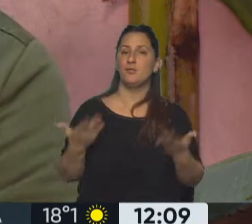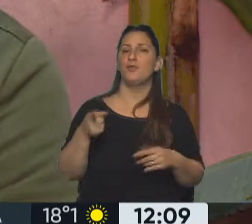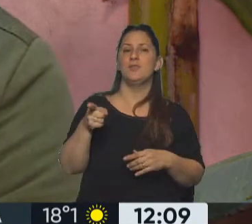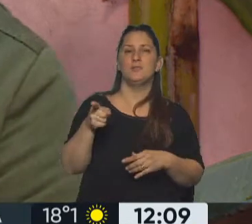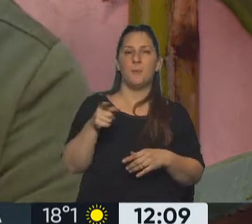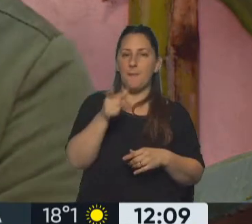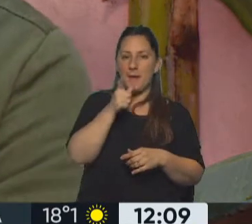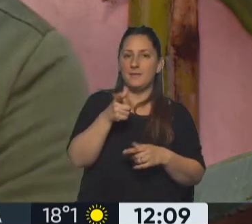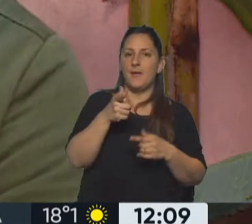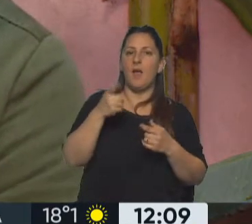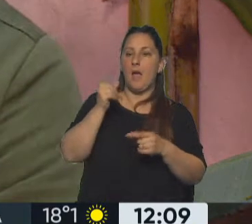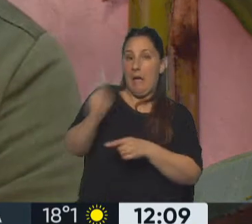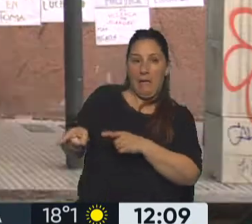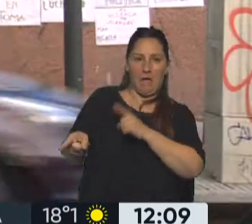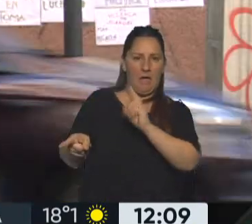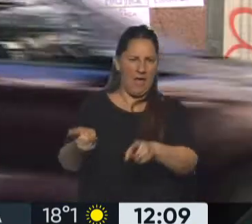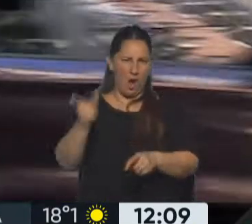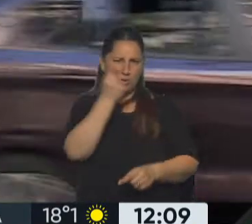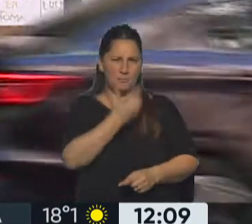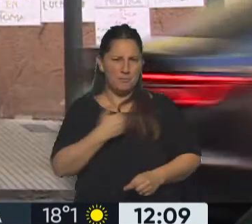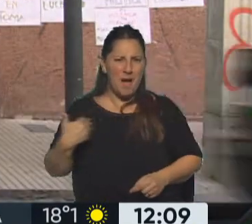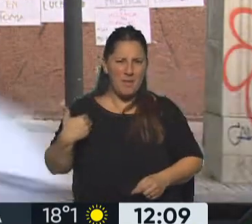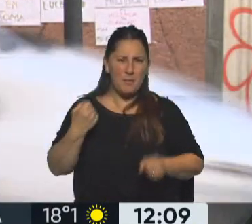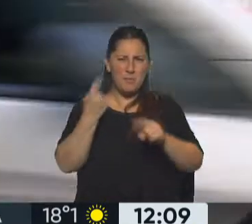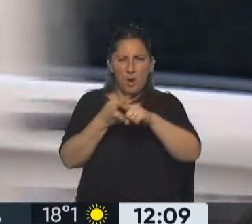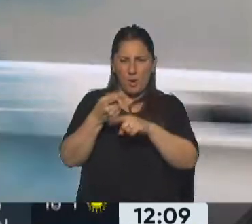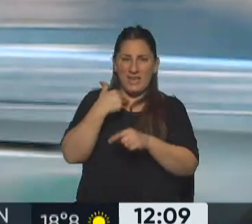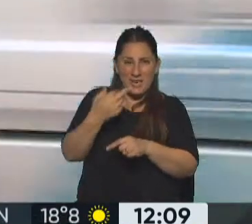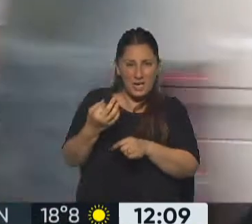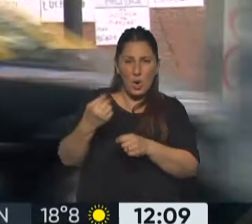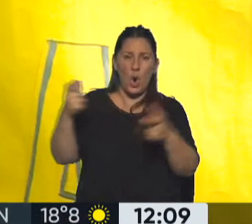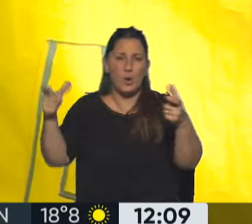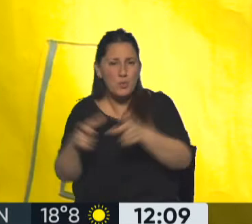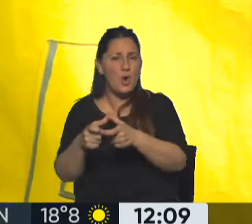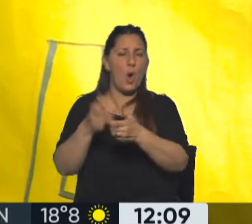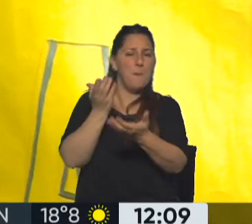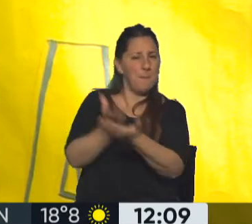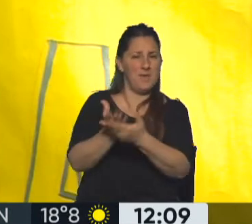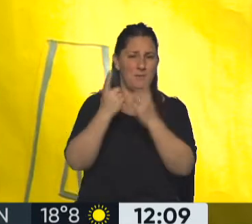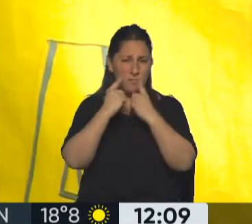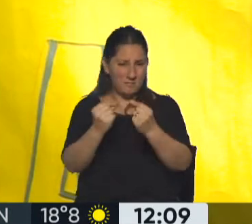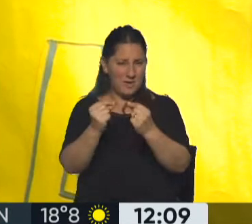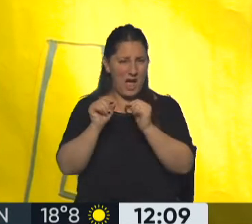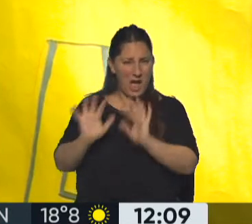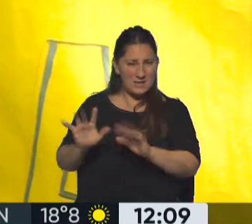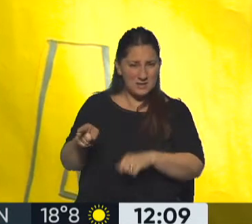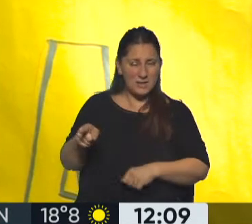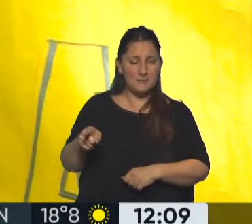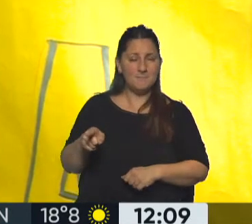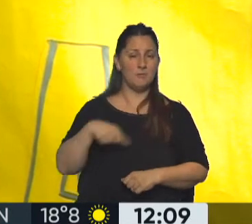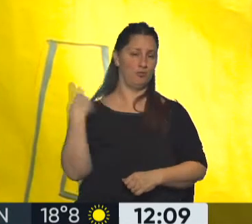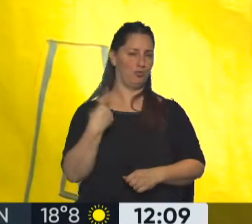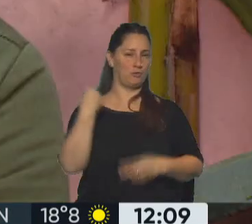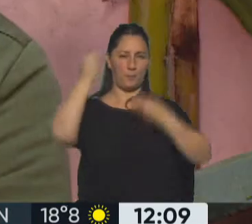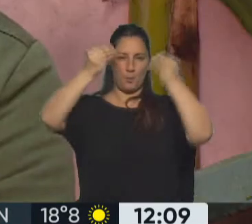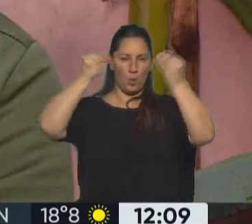la posibilidad de acusar a los padres por los hechos que llevan adelante sus hijos, ¿no? Entonces esto es lo que nos preocupa.